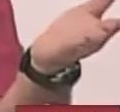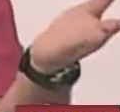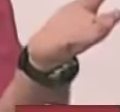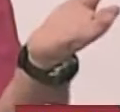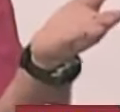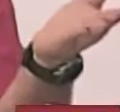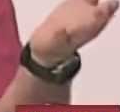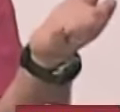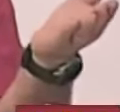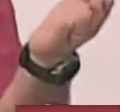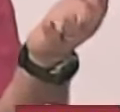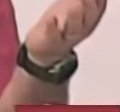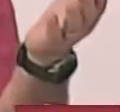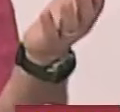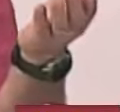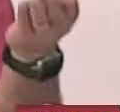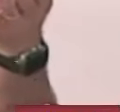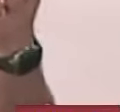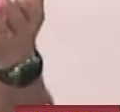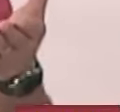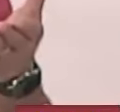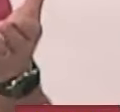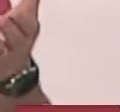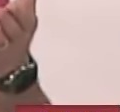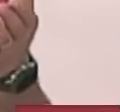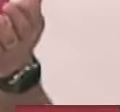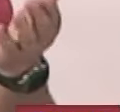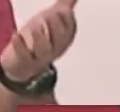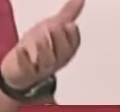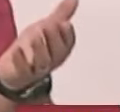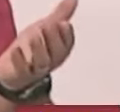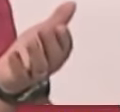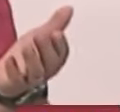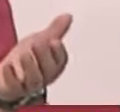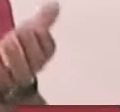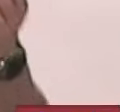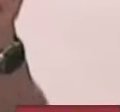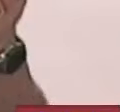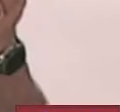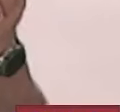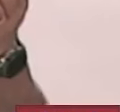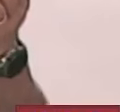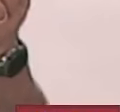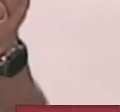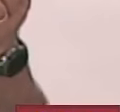demostración. Estados Unidos, por los hechos, ante el anuncio de elecciones,